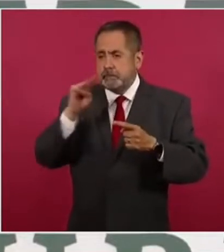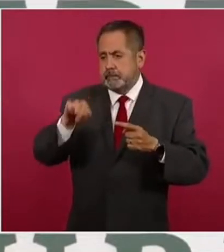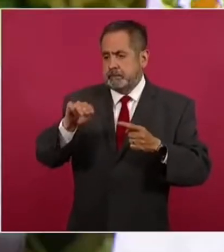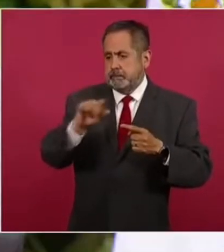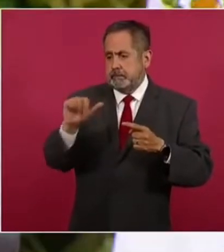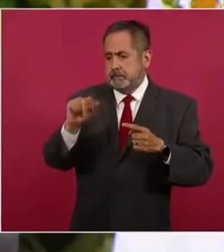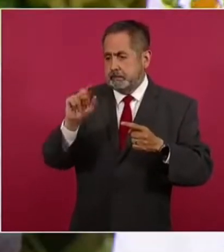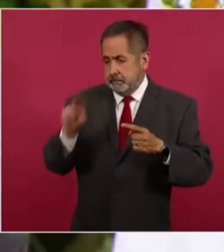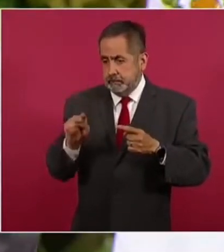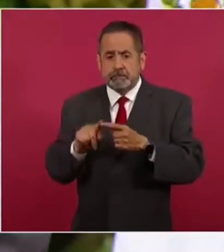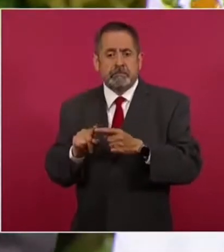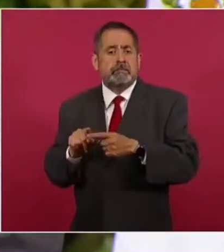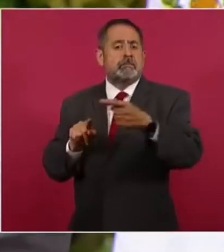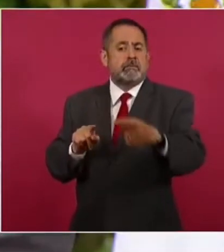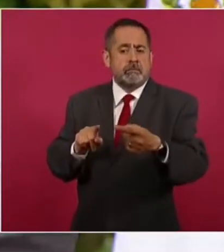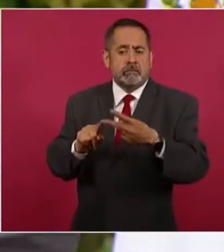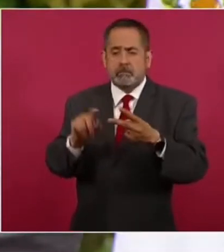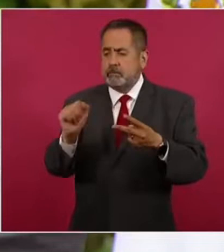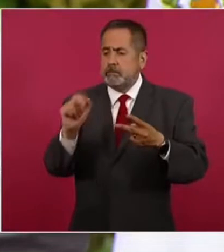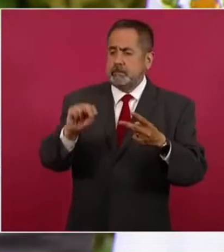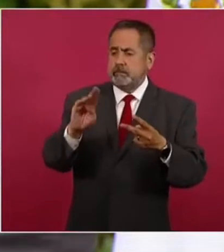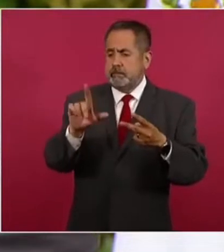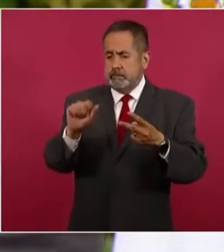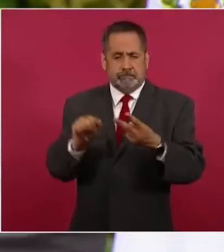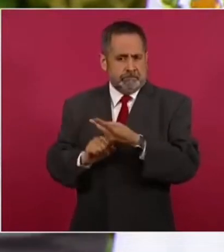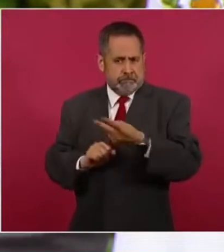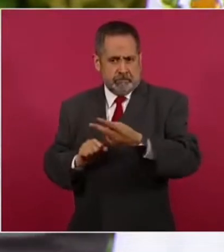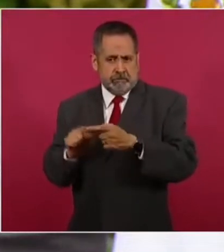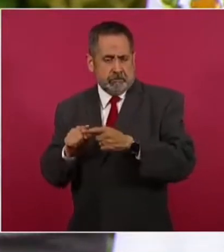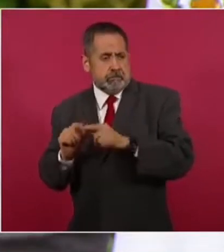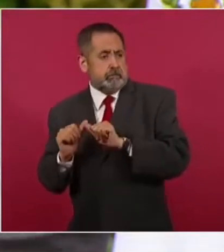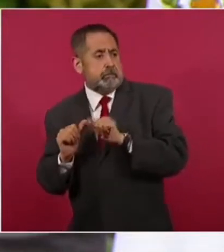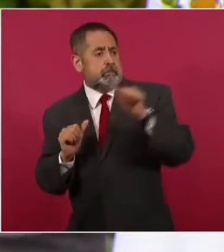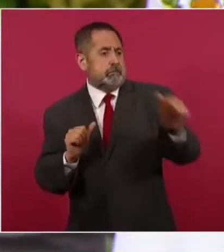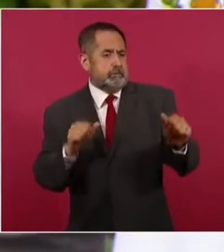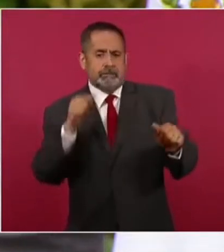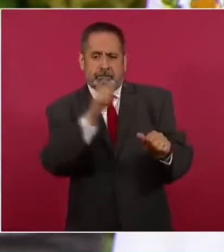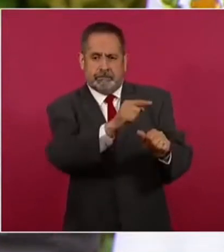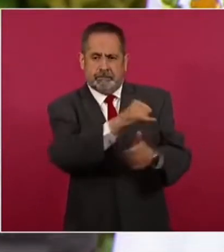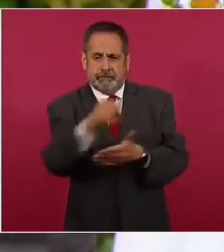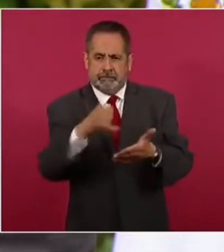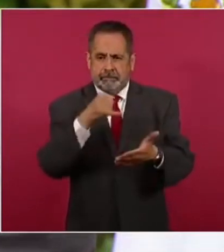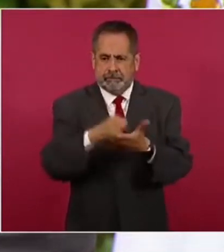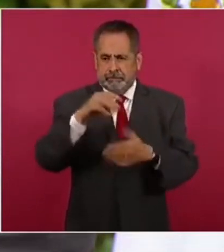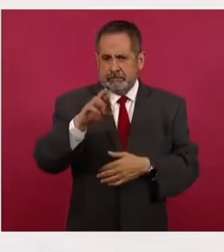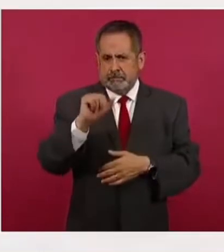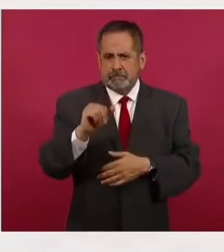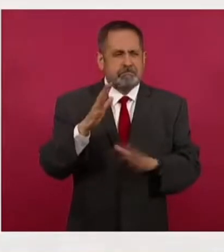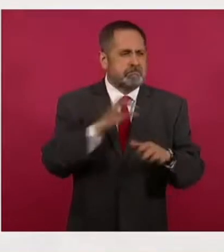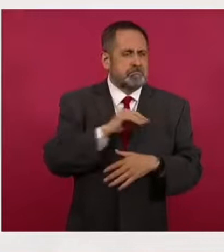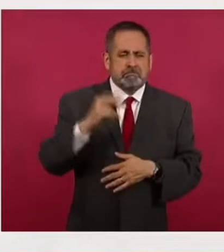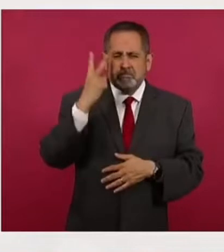Blas, Nayarit, a las Islas Marías y estar en 2 horas y